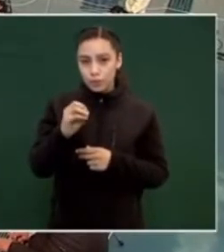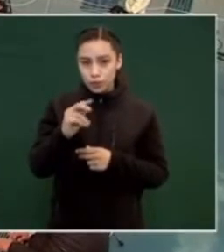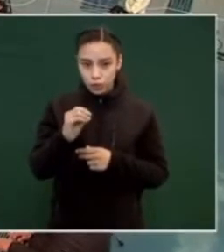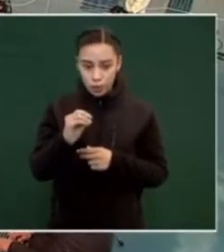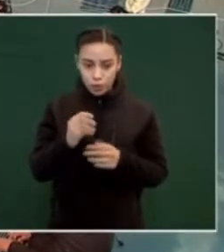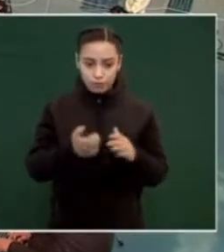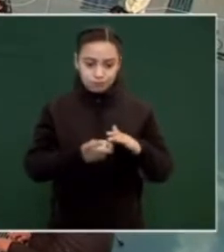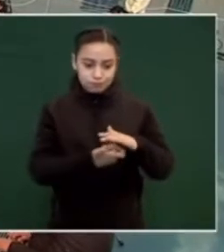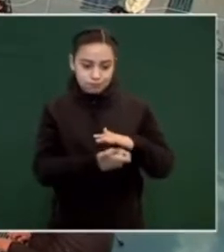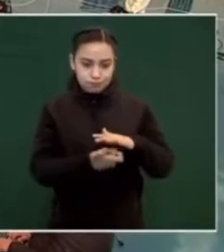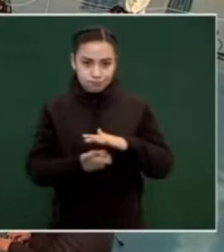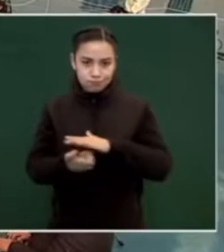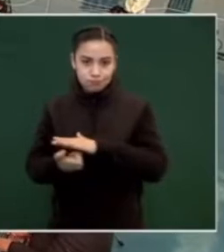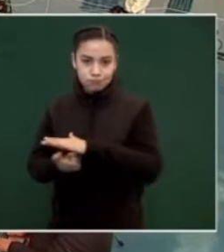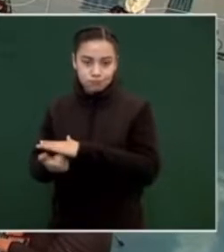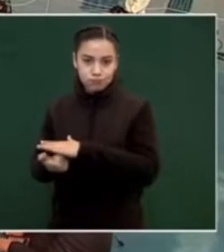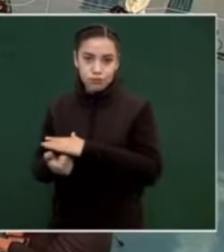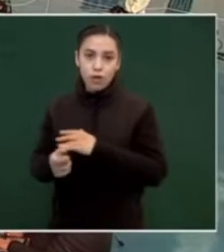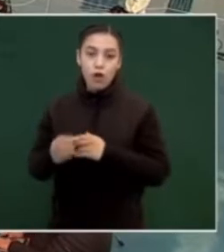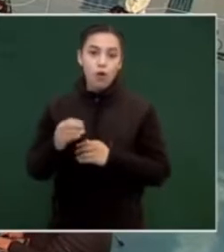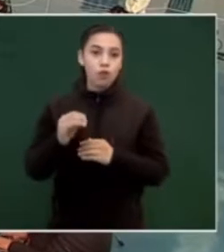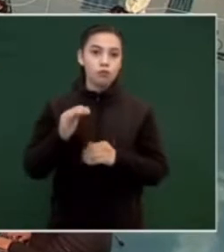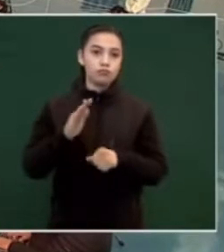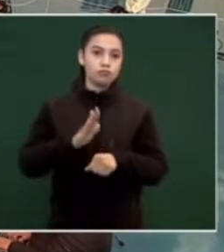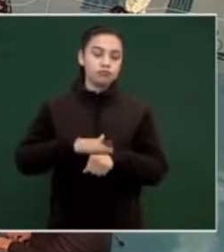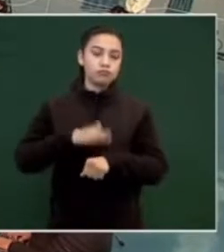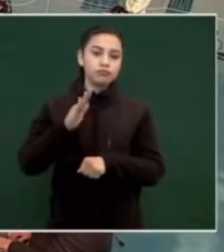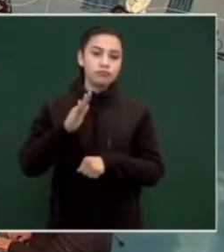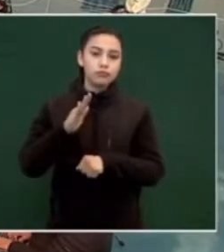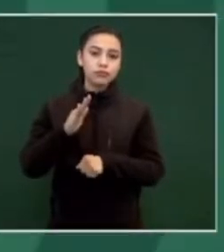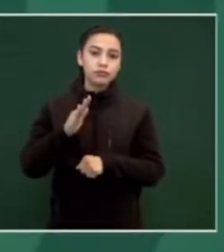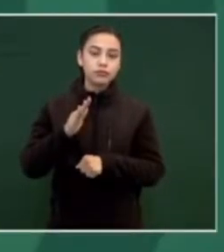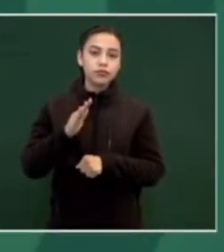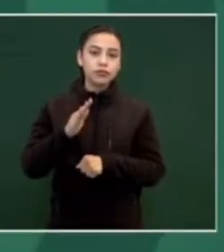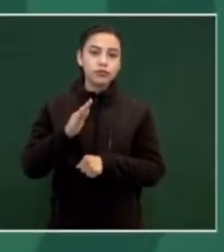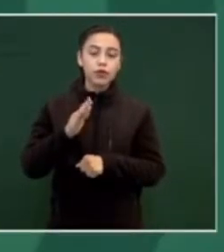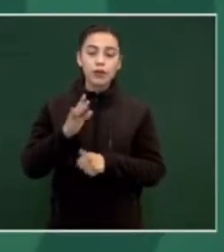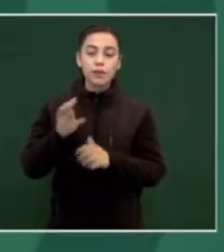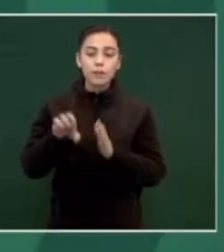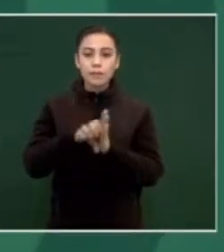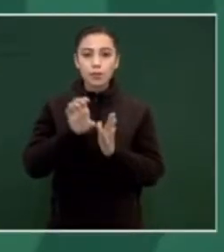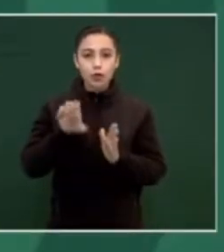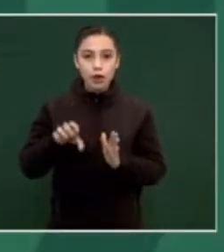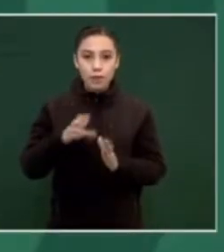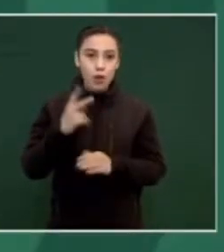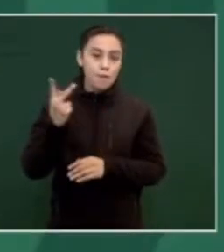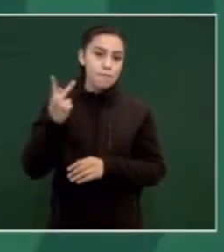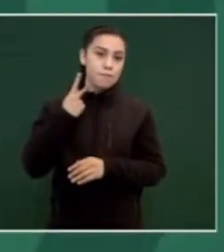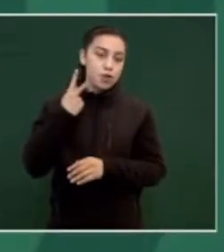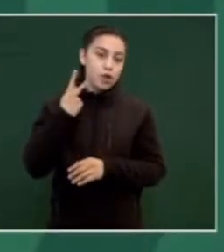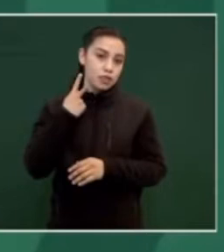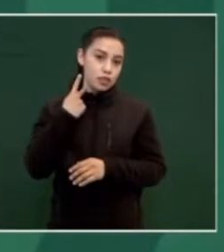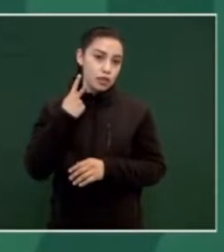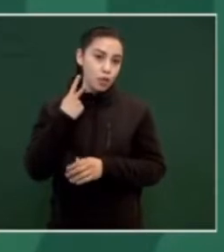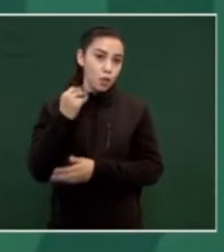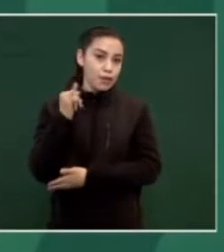y más si se trata de eso un político de izquierda